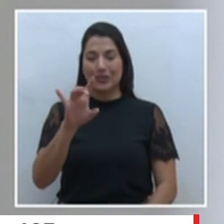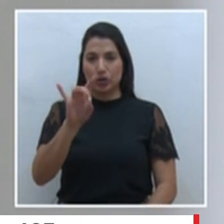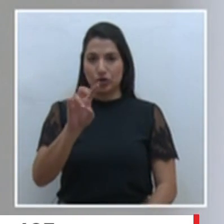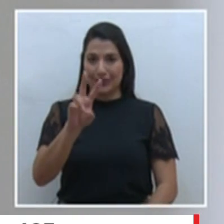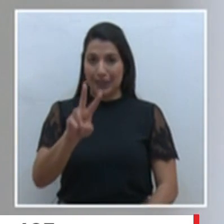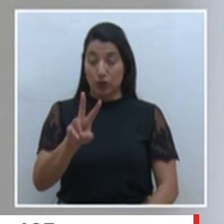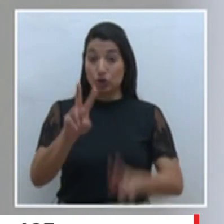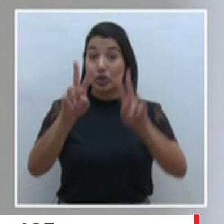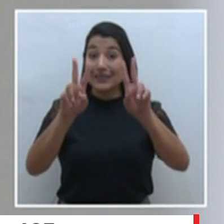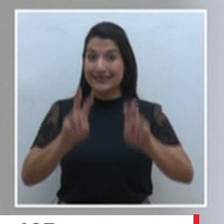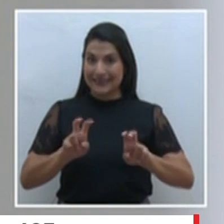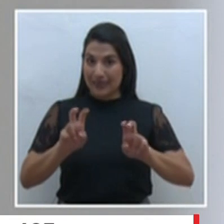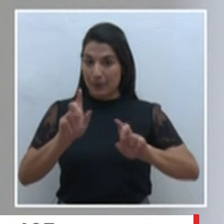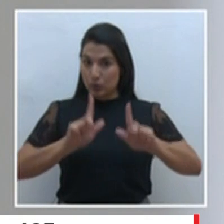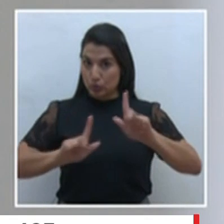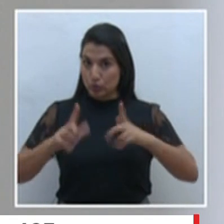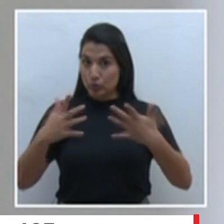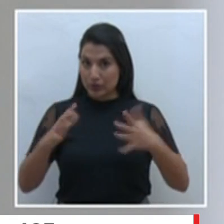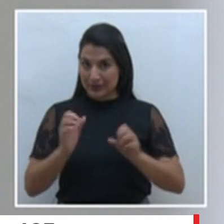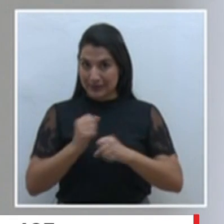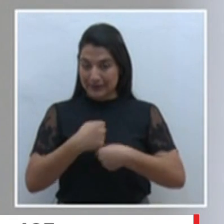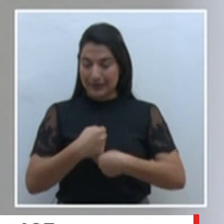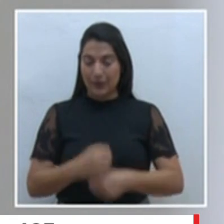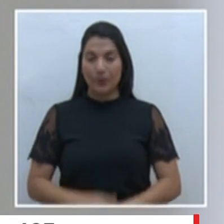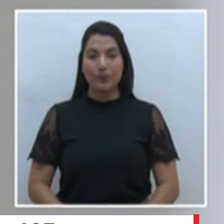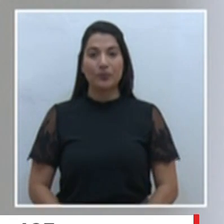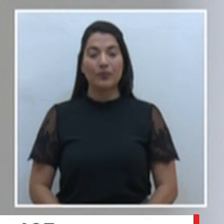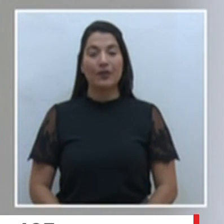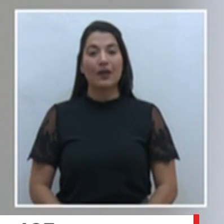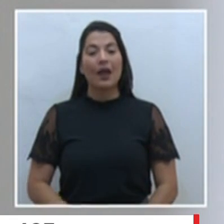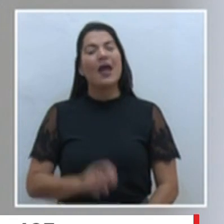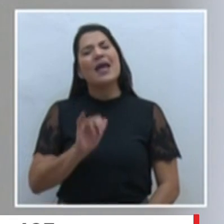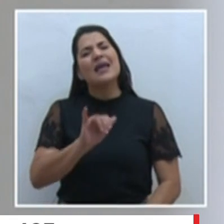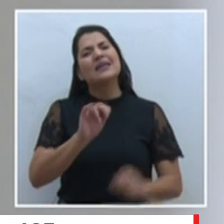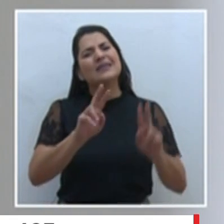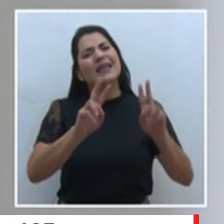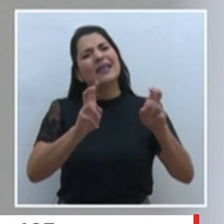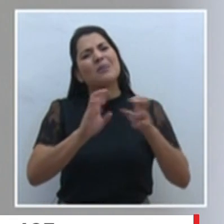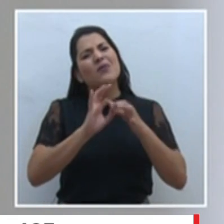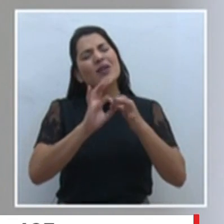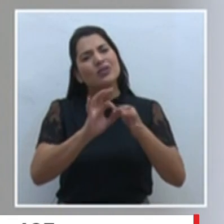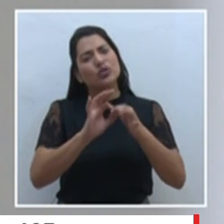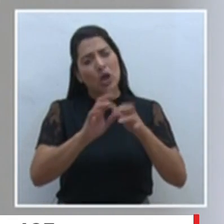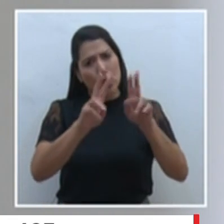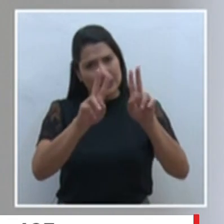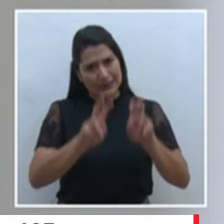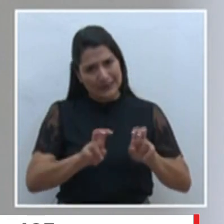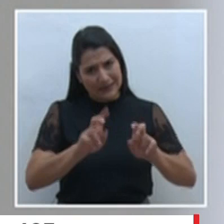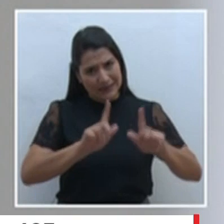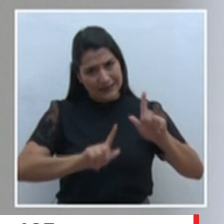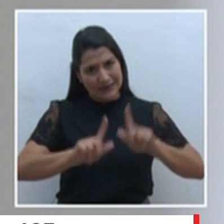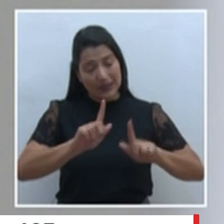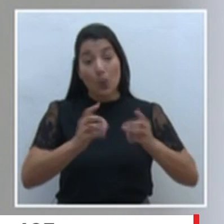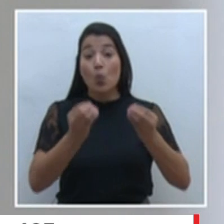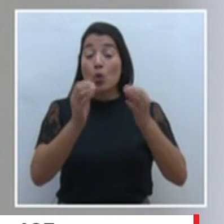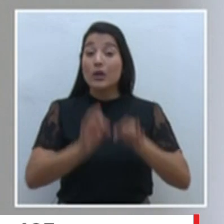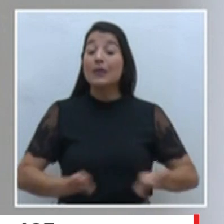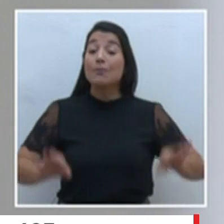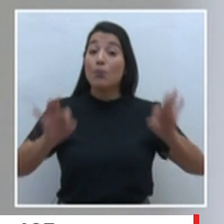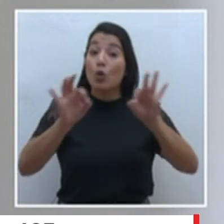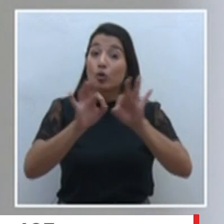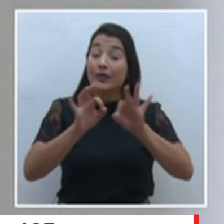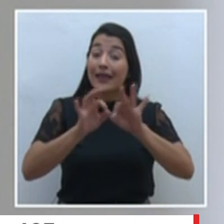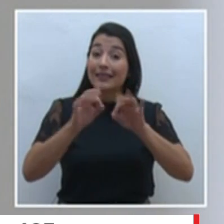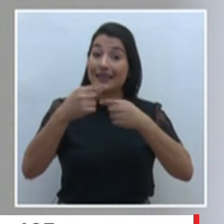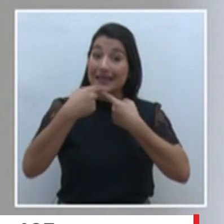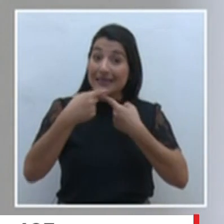27.882 muestras. Con respecto a este asunto de las pruebas, es importante indicar también el balance que